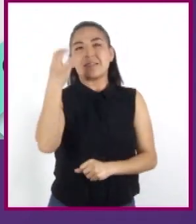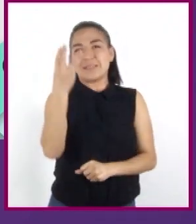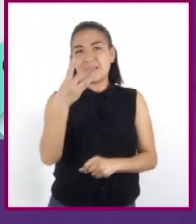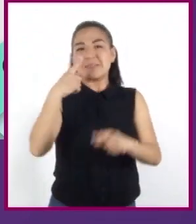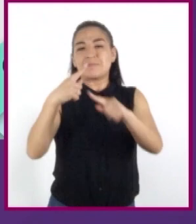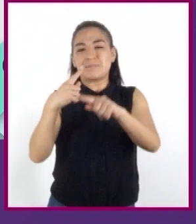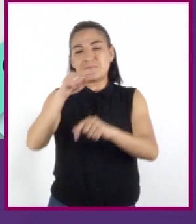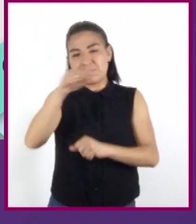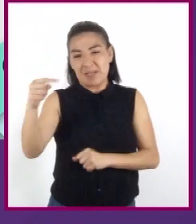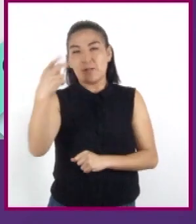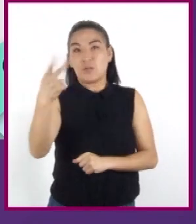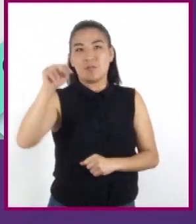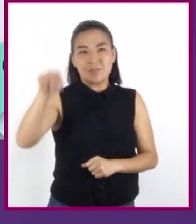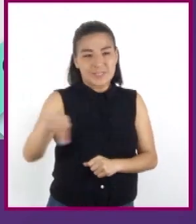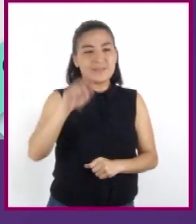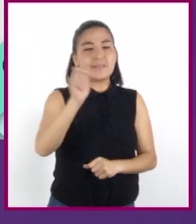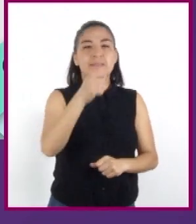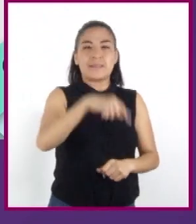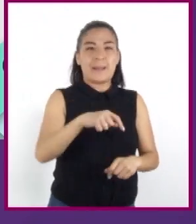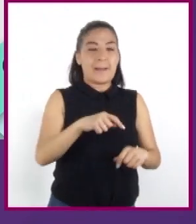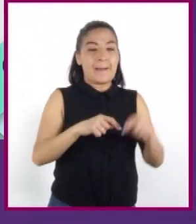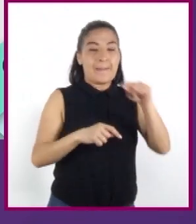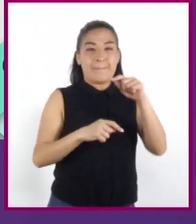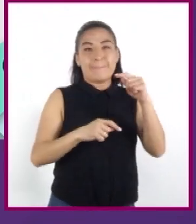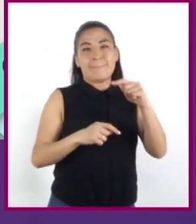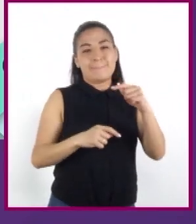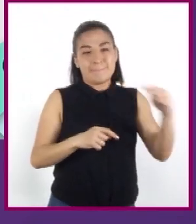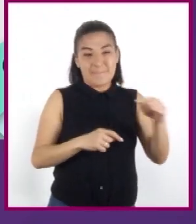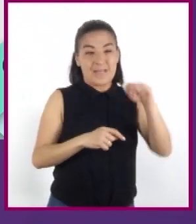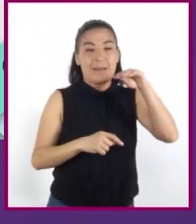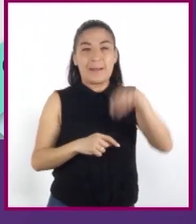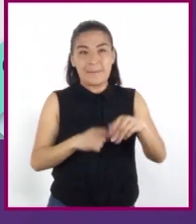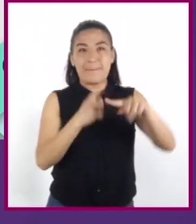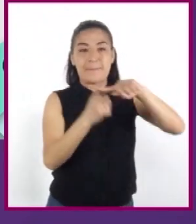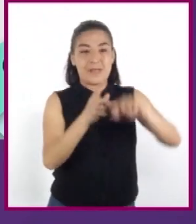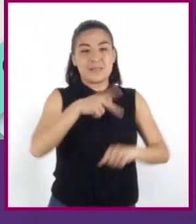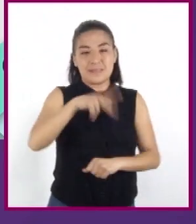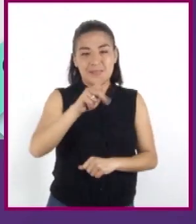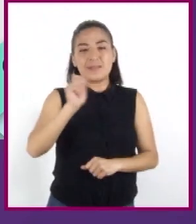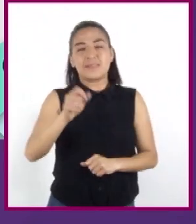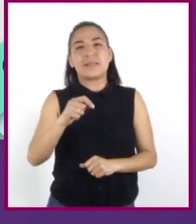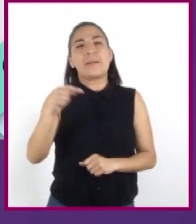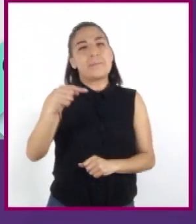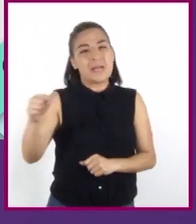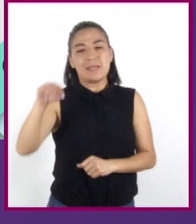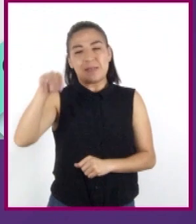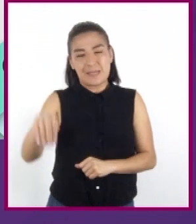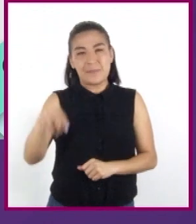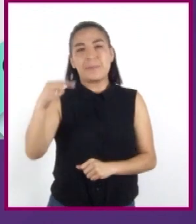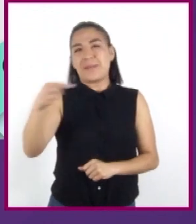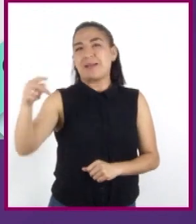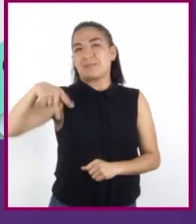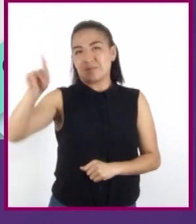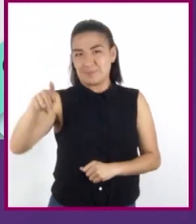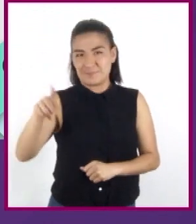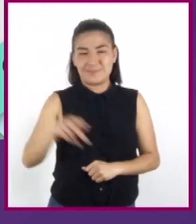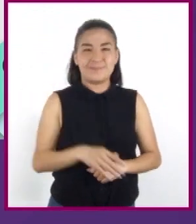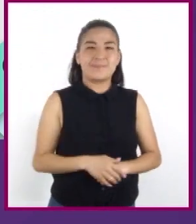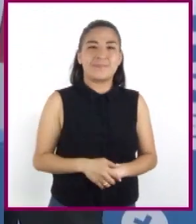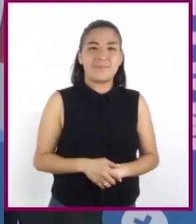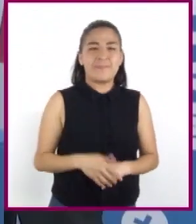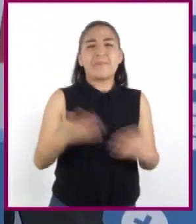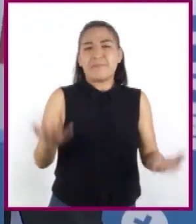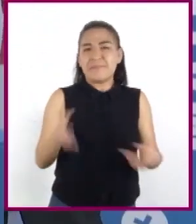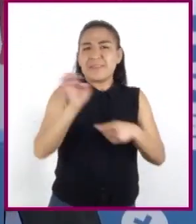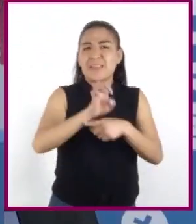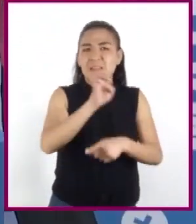menos 2n. Y el binomio menos m más k tiene por conjugado a menos m menos k.